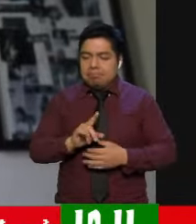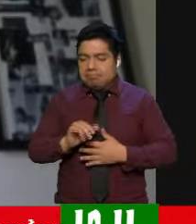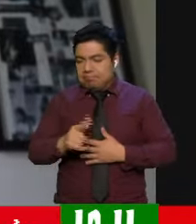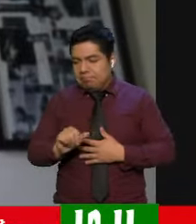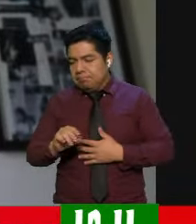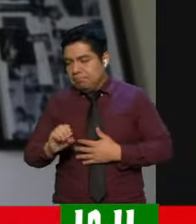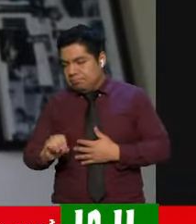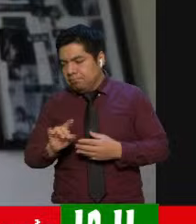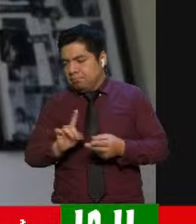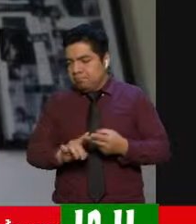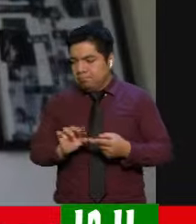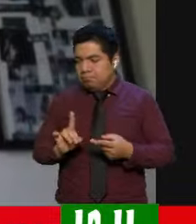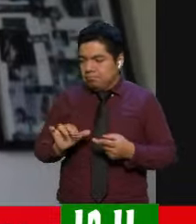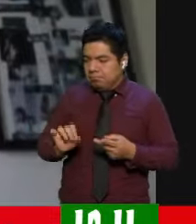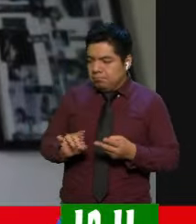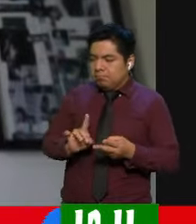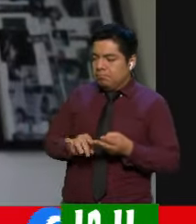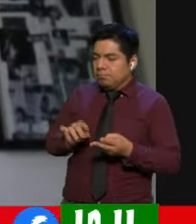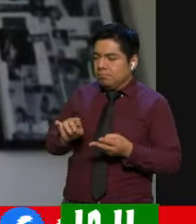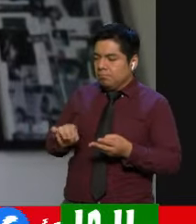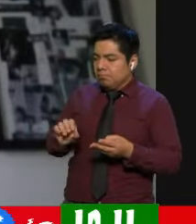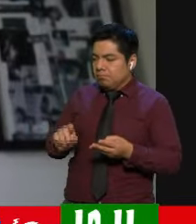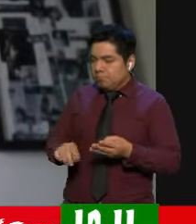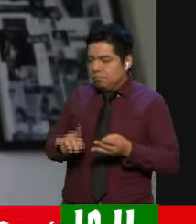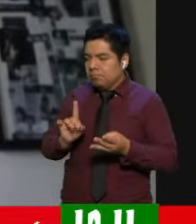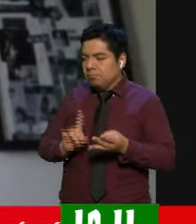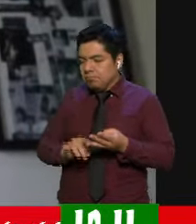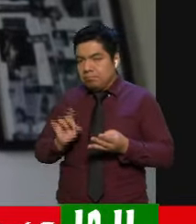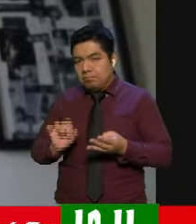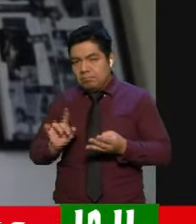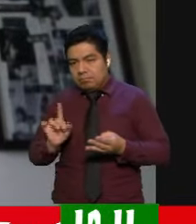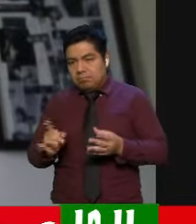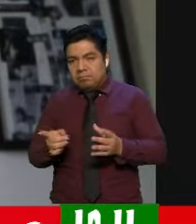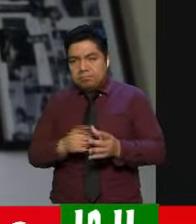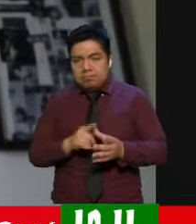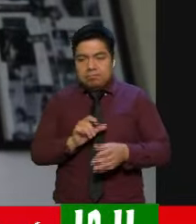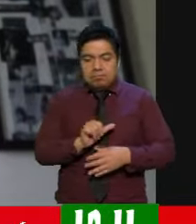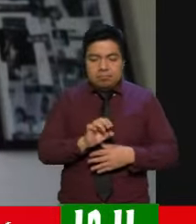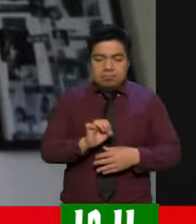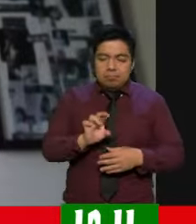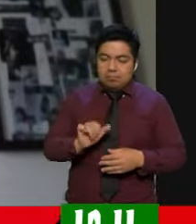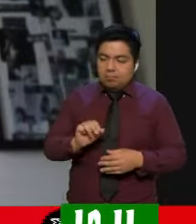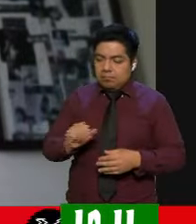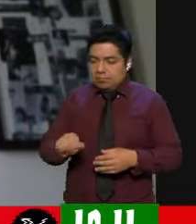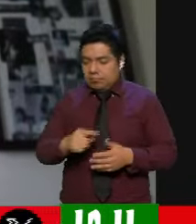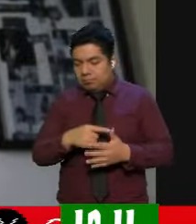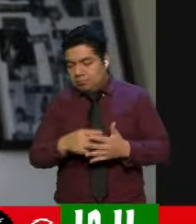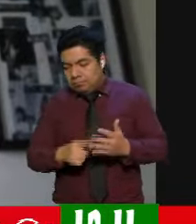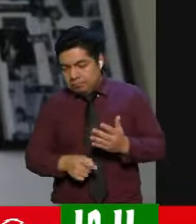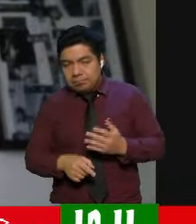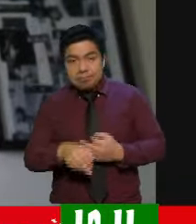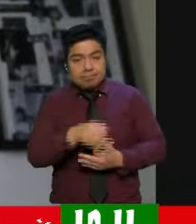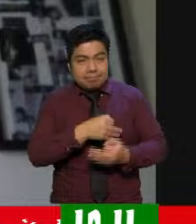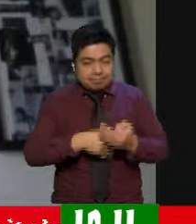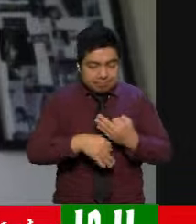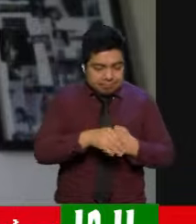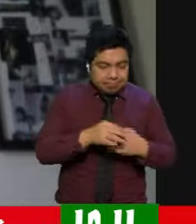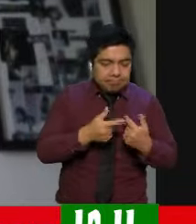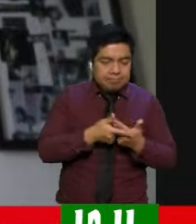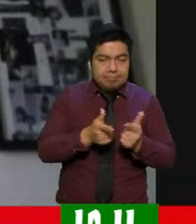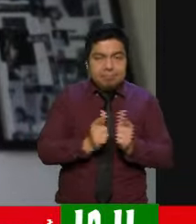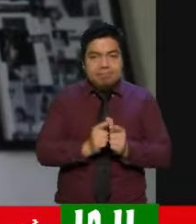Fernando Delgadillo, Nina Galindo, Eblen Macari, Armando Rosa, Gerardo Enciso. Toda una